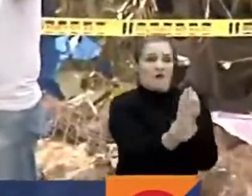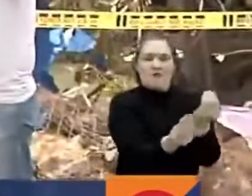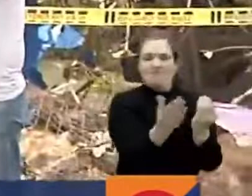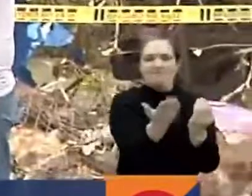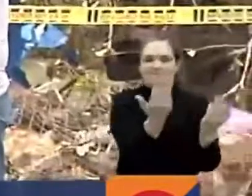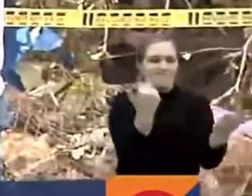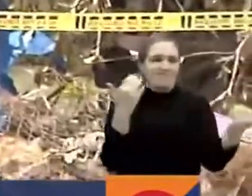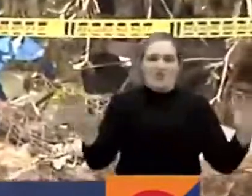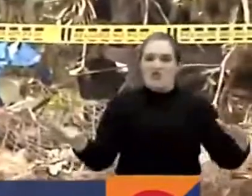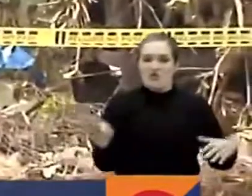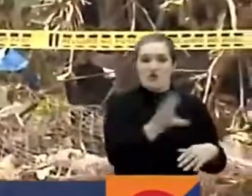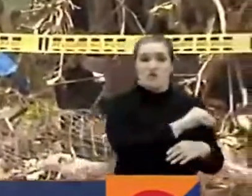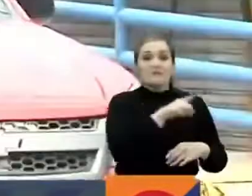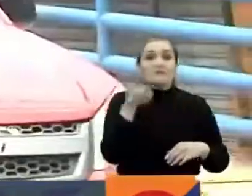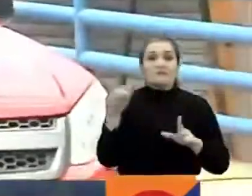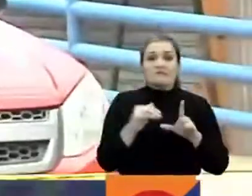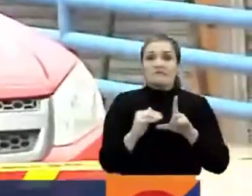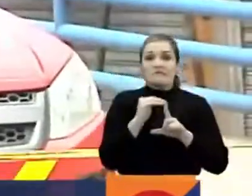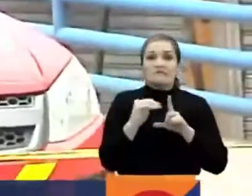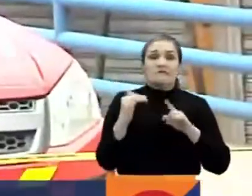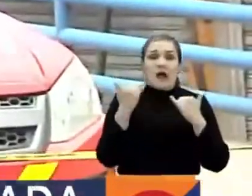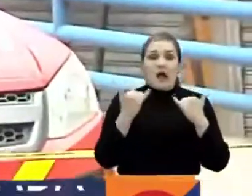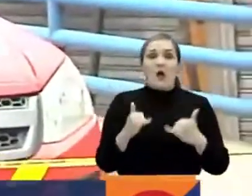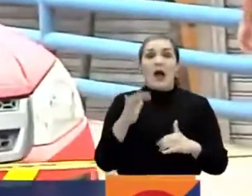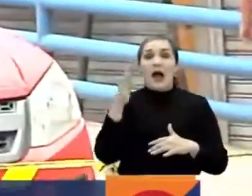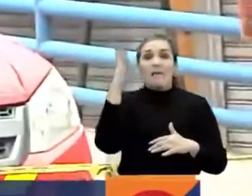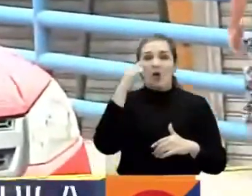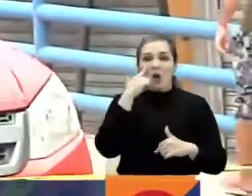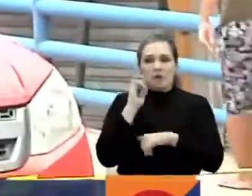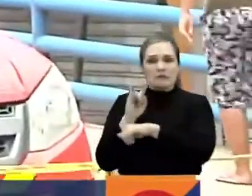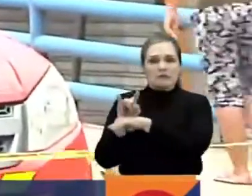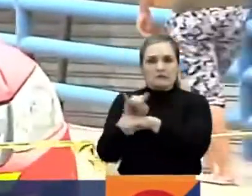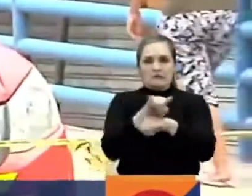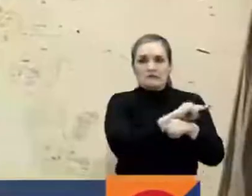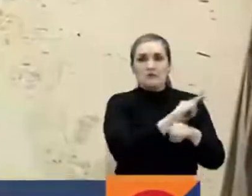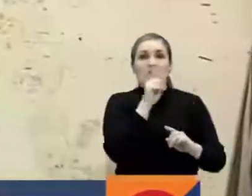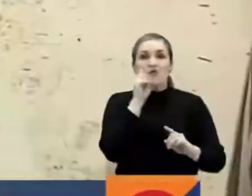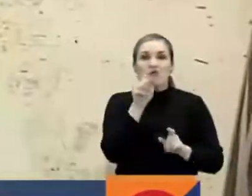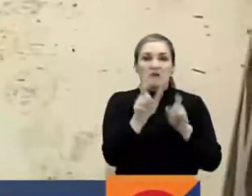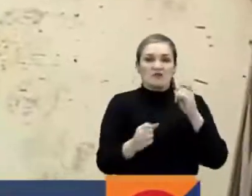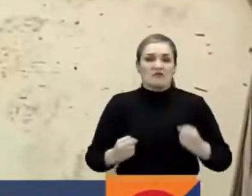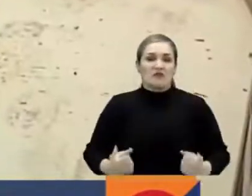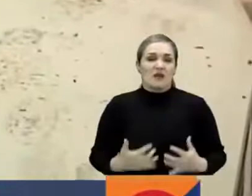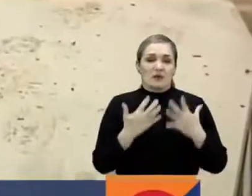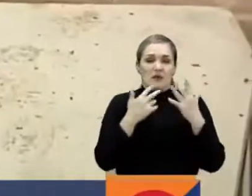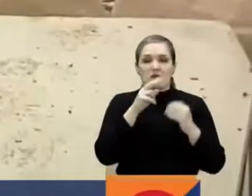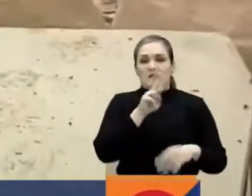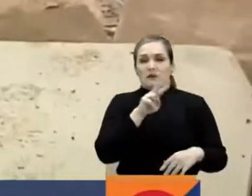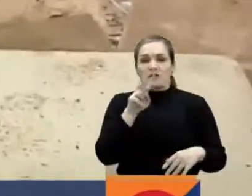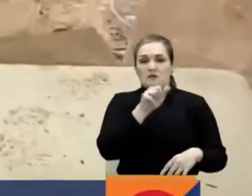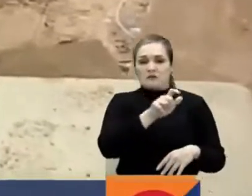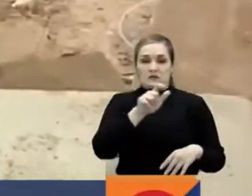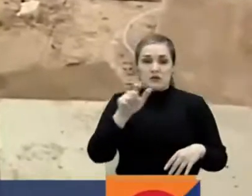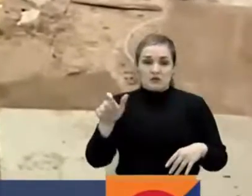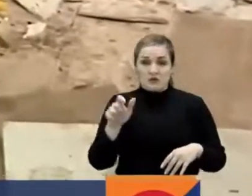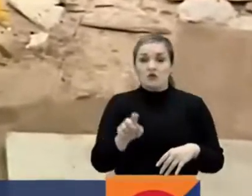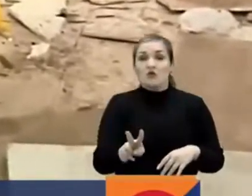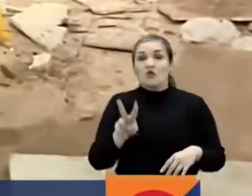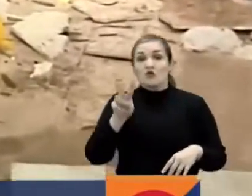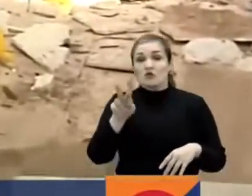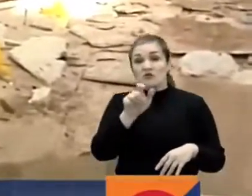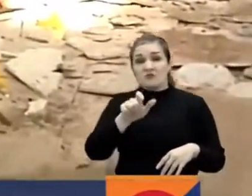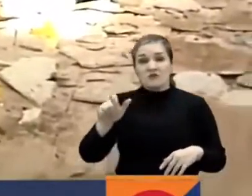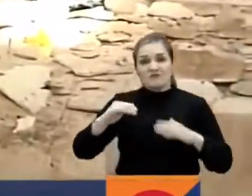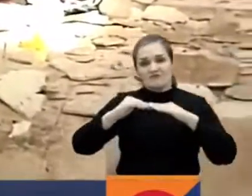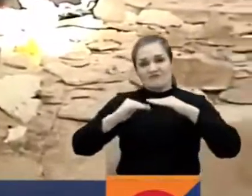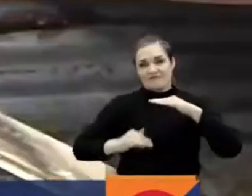alerta amarilla fue declarada en los centros de salud de Barrancabermeja para brindar pronta atención a las 22 personas que resultaron heridas. 2 de ellas,